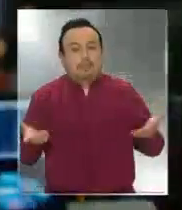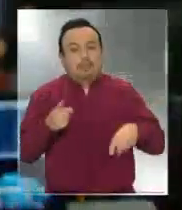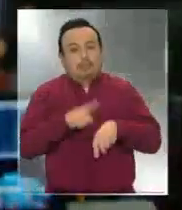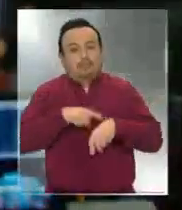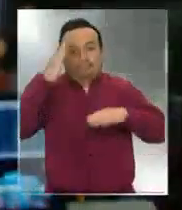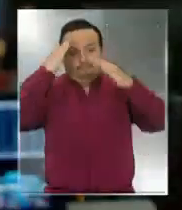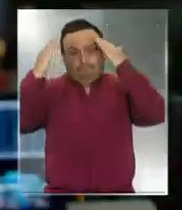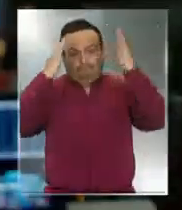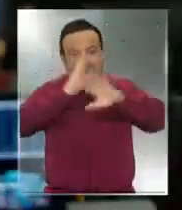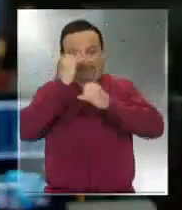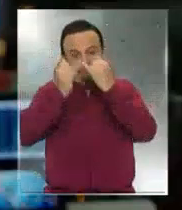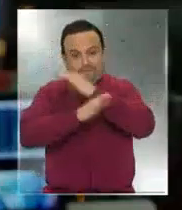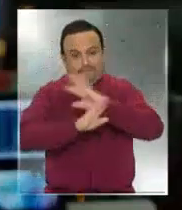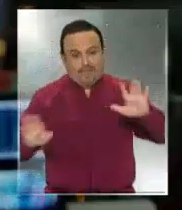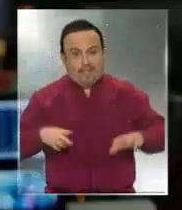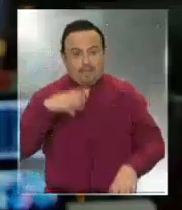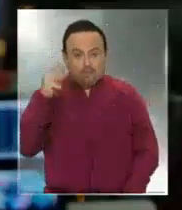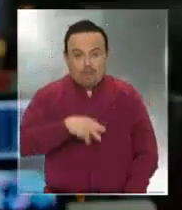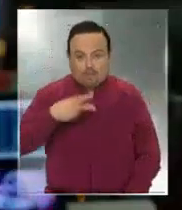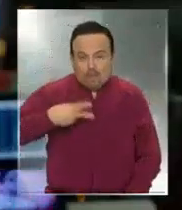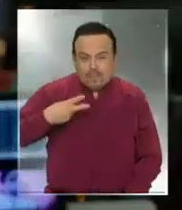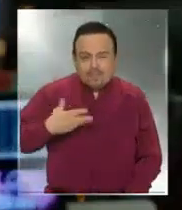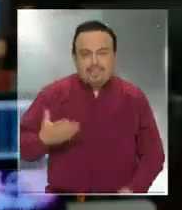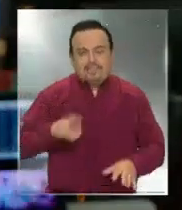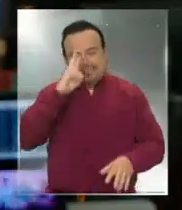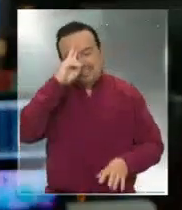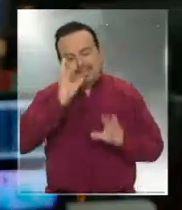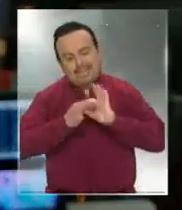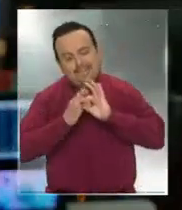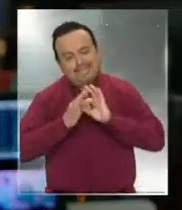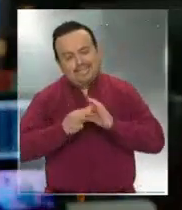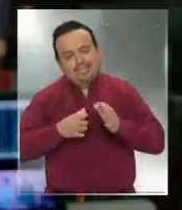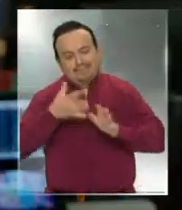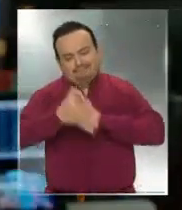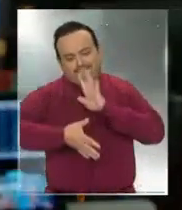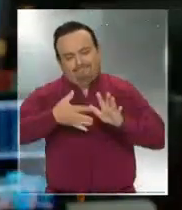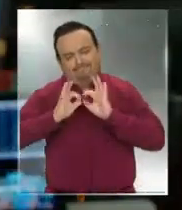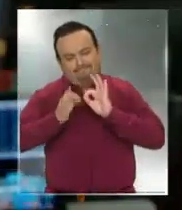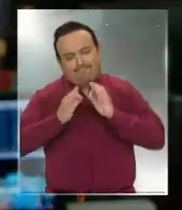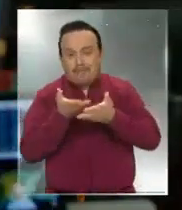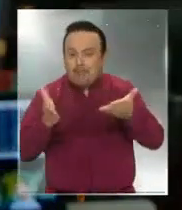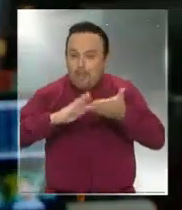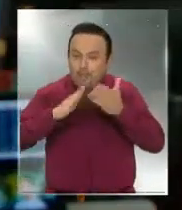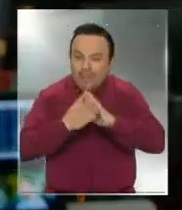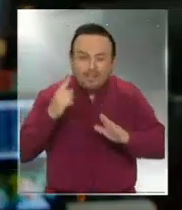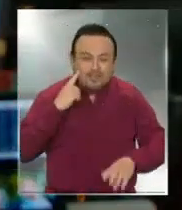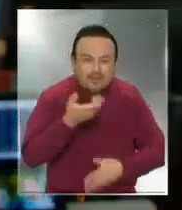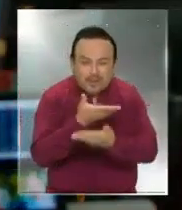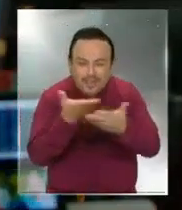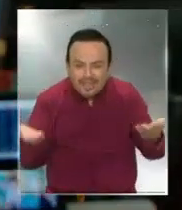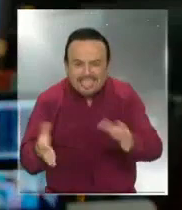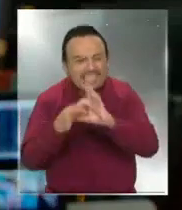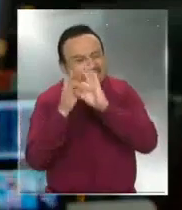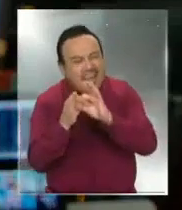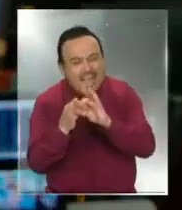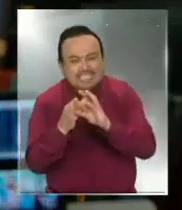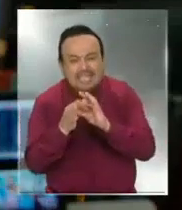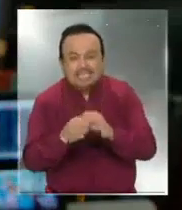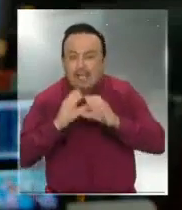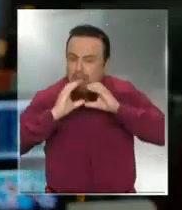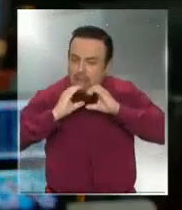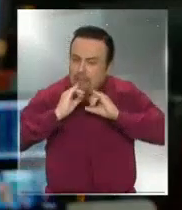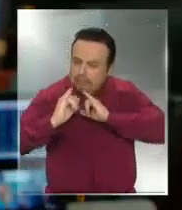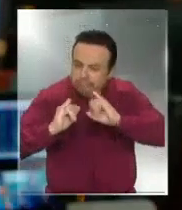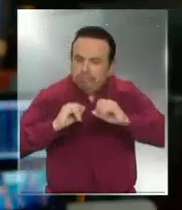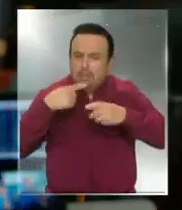Tiempo de despedirnos. Hasta aquí dejamos esta edición de Mega Noticias Prime. Sergio, muchas gracias por acompañarnos con la lengua de señas. Gracias a ustedes por estar aquí con nosotros.